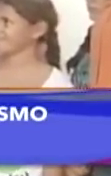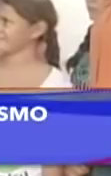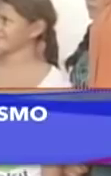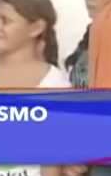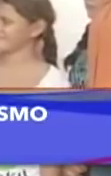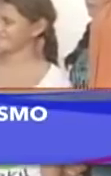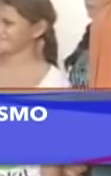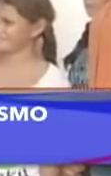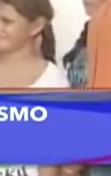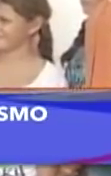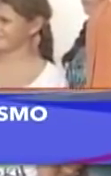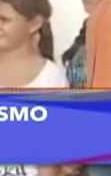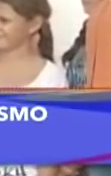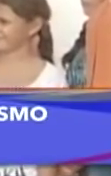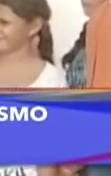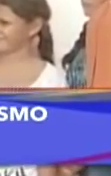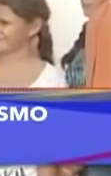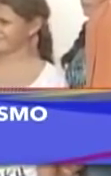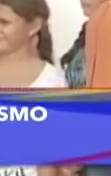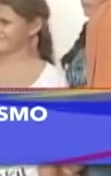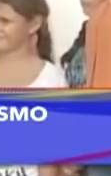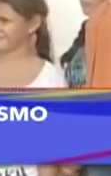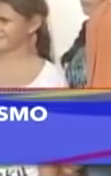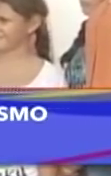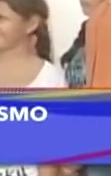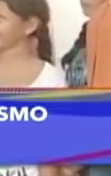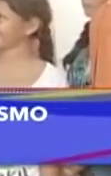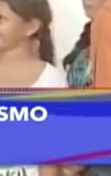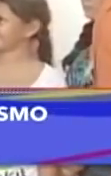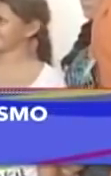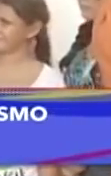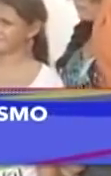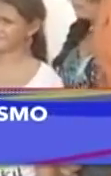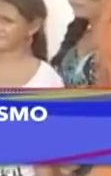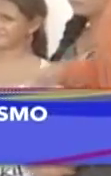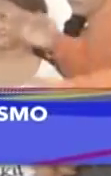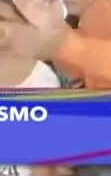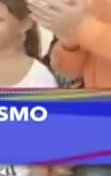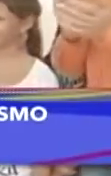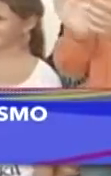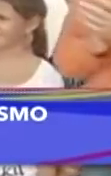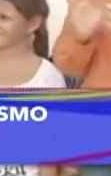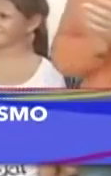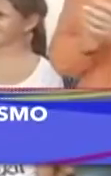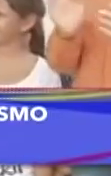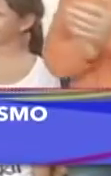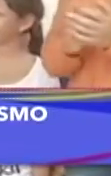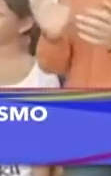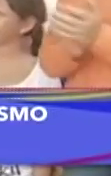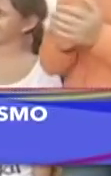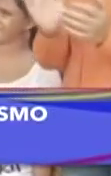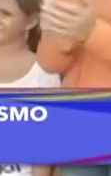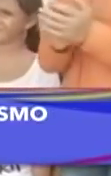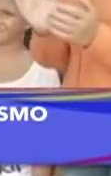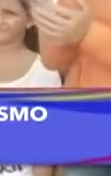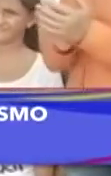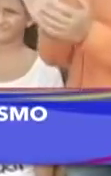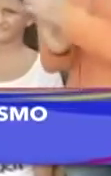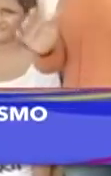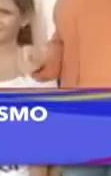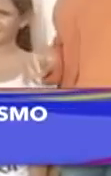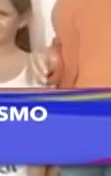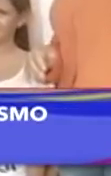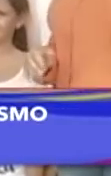nosotros dignificando a nuestro pueblo, como nuestro pueblo se merece, y el pueblo entiende, el pueblo comprende, por eso nuestra lealtad